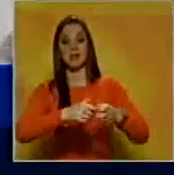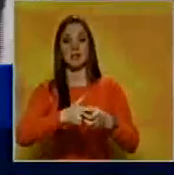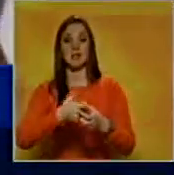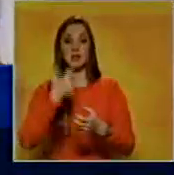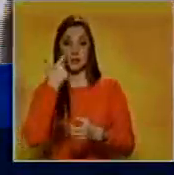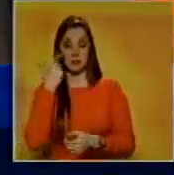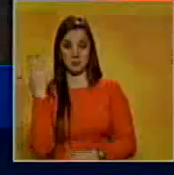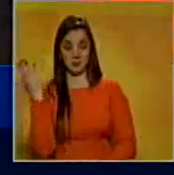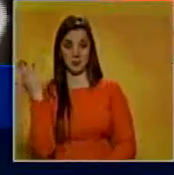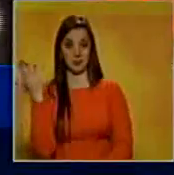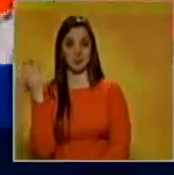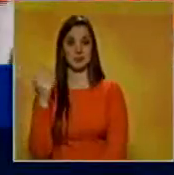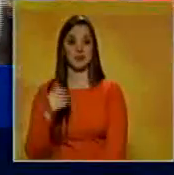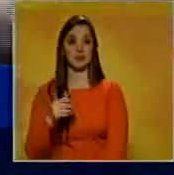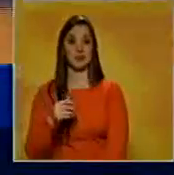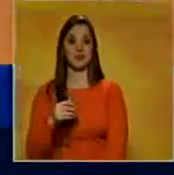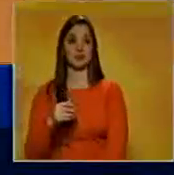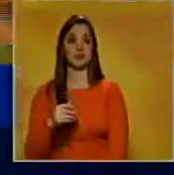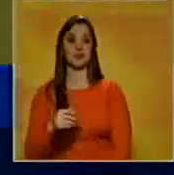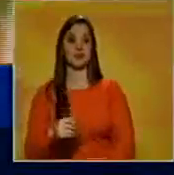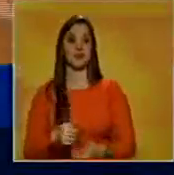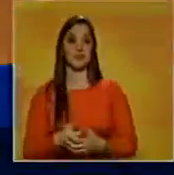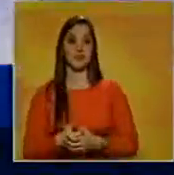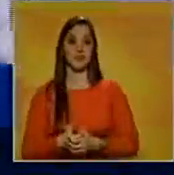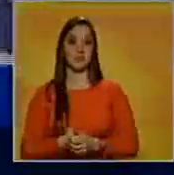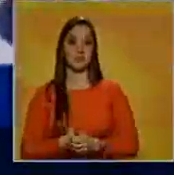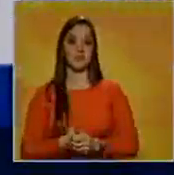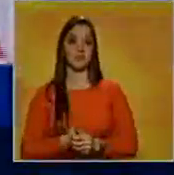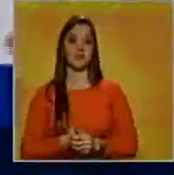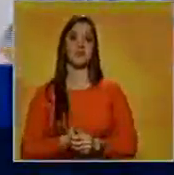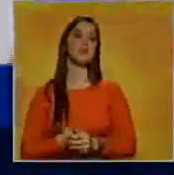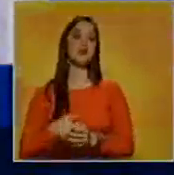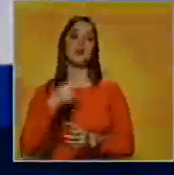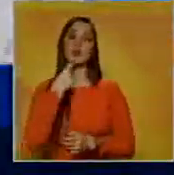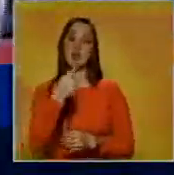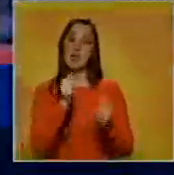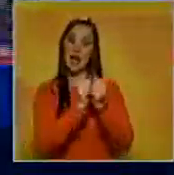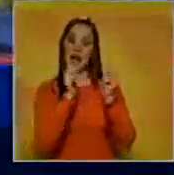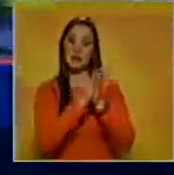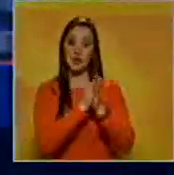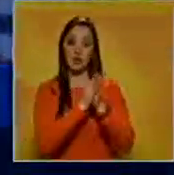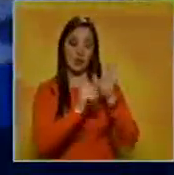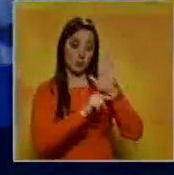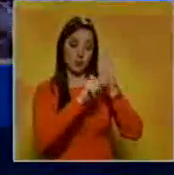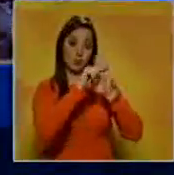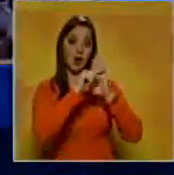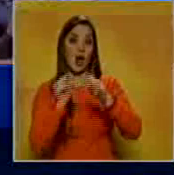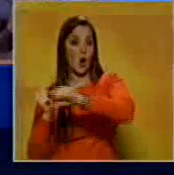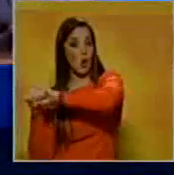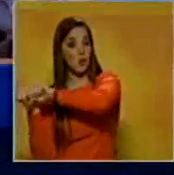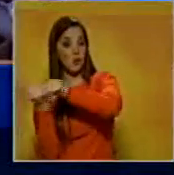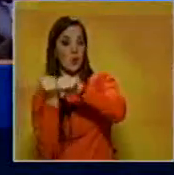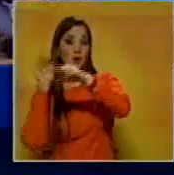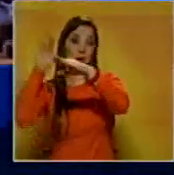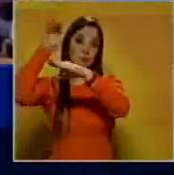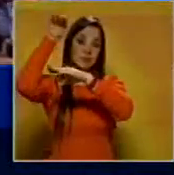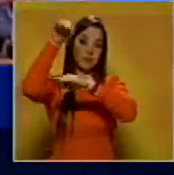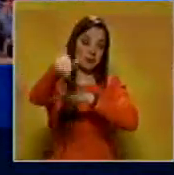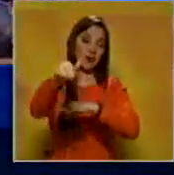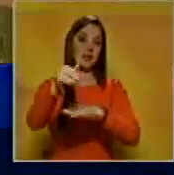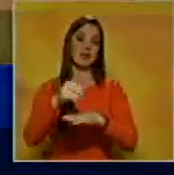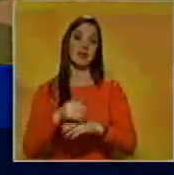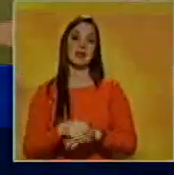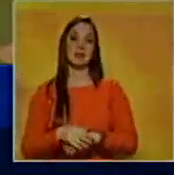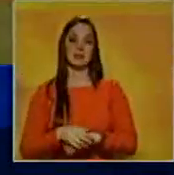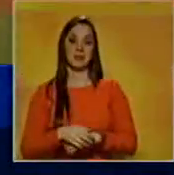la ventaja en la cuarta con sencillo de Daniel Mayora. La tribu ripostó en el séptimo capítulo con jonrón solitario de Jeremy Hasselbalker, pero